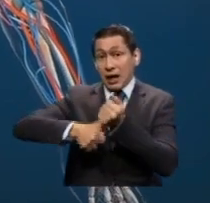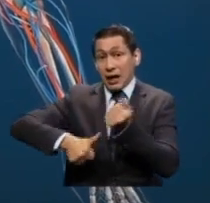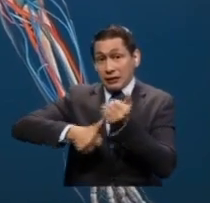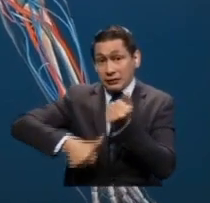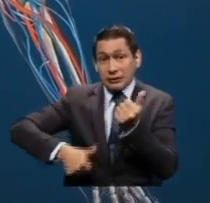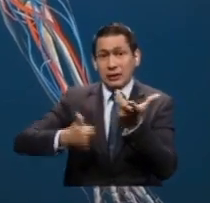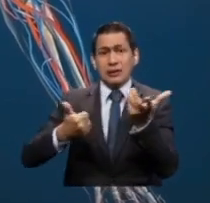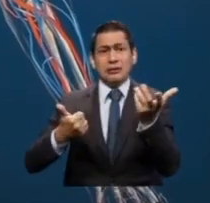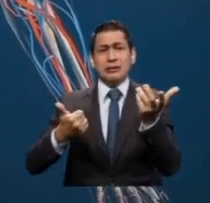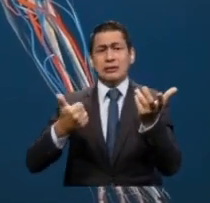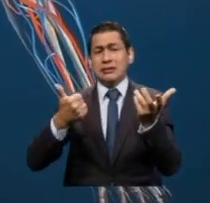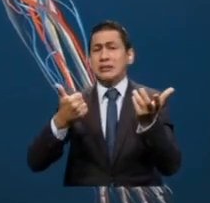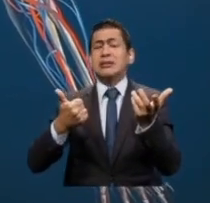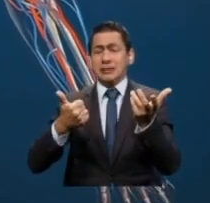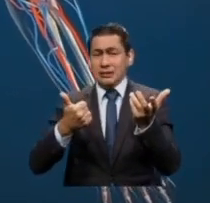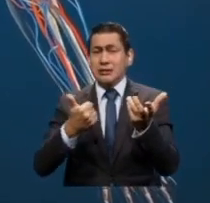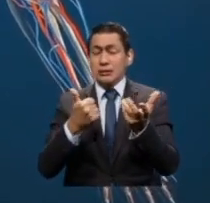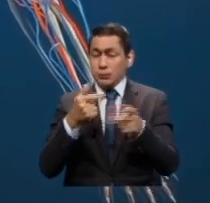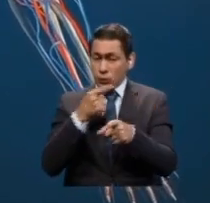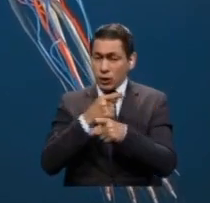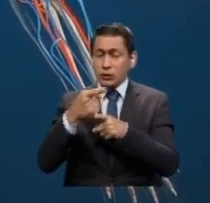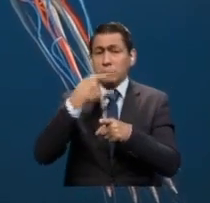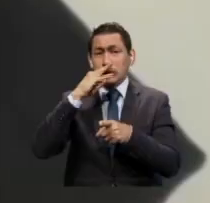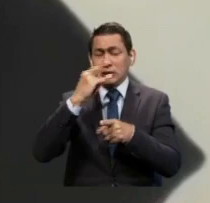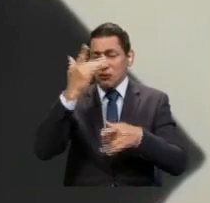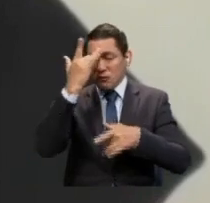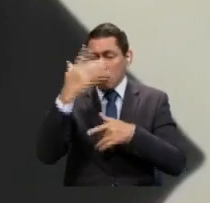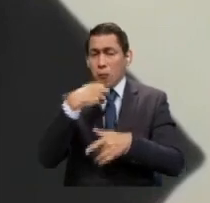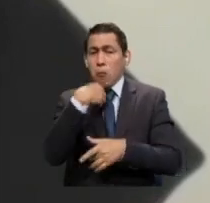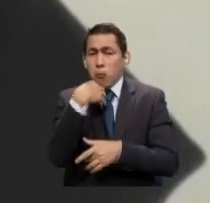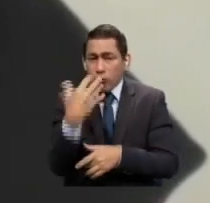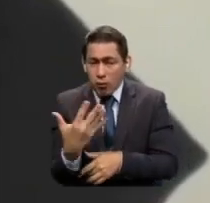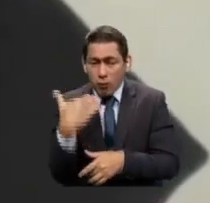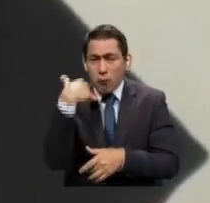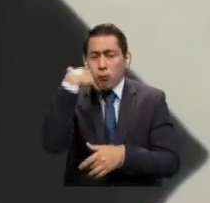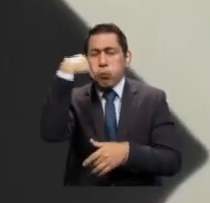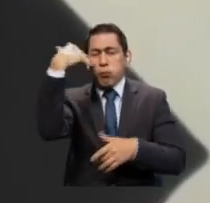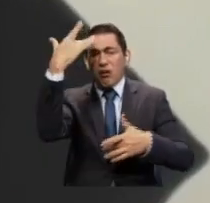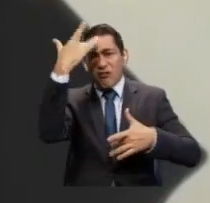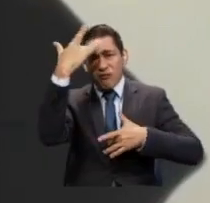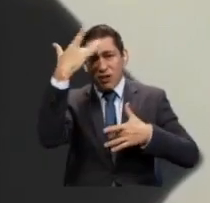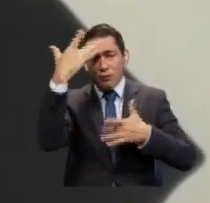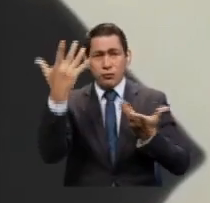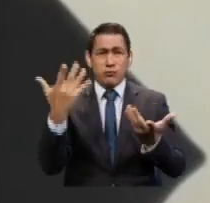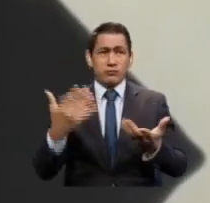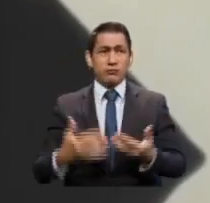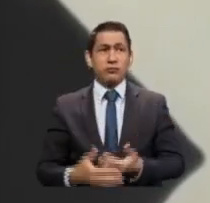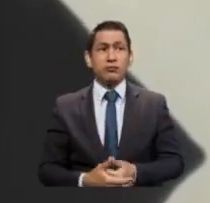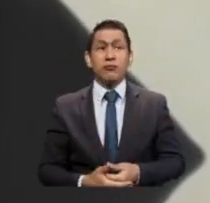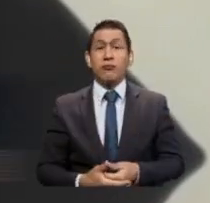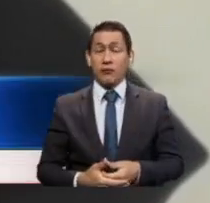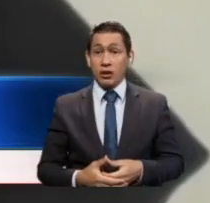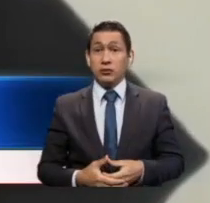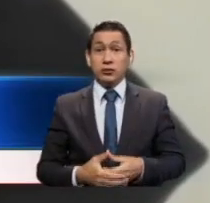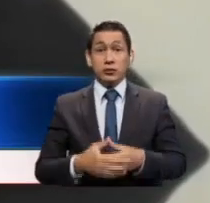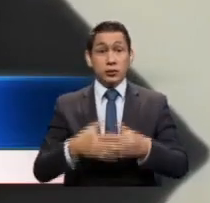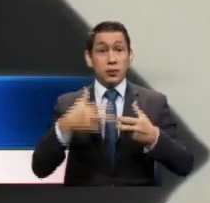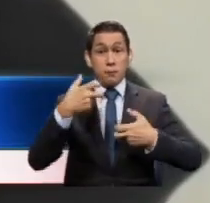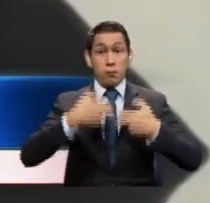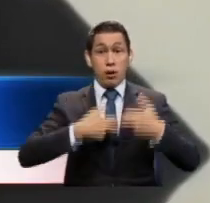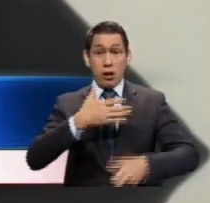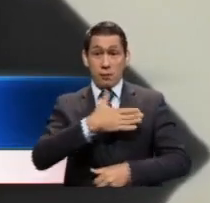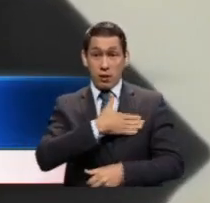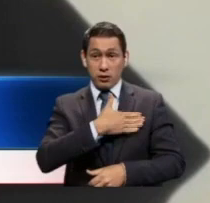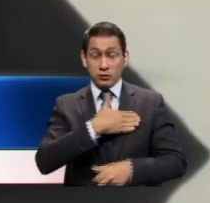gastroenteritis, parasitosis, vómitos y problemas en la piel. Las afectaciones más graves podrían ser a nivel cardíaco, a